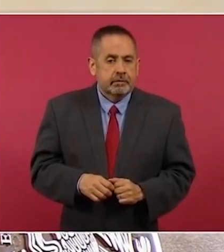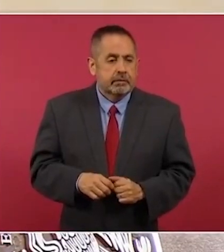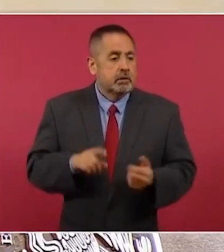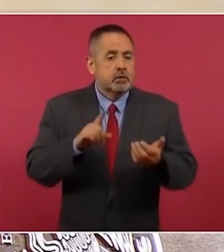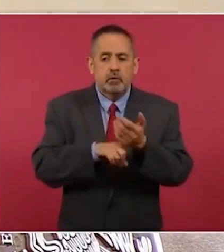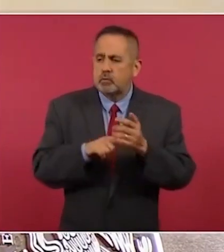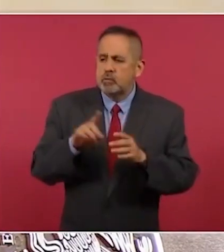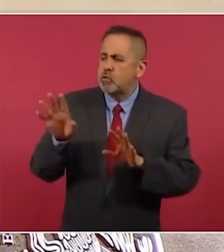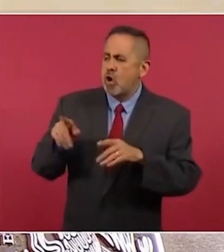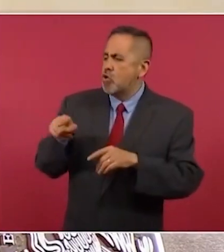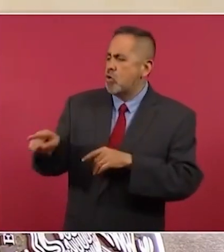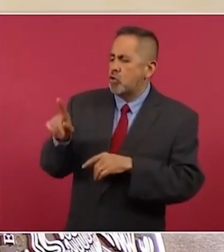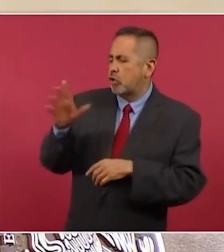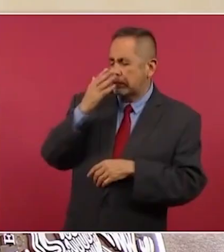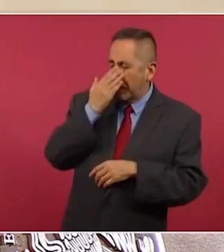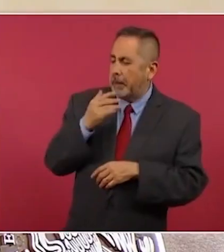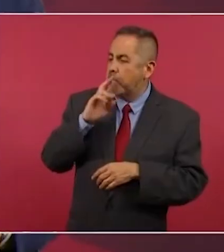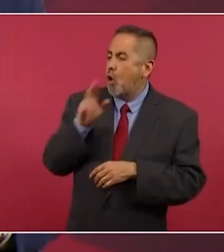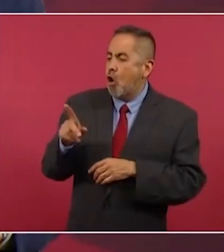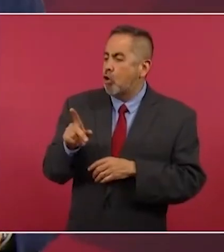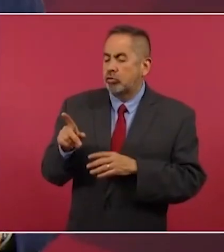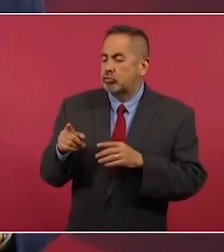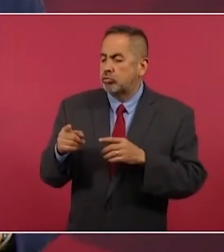presentar una controversia